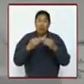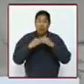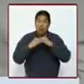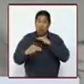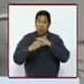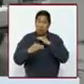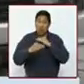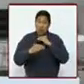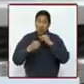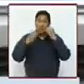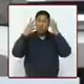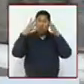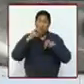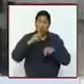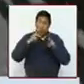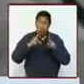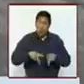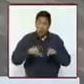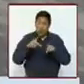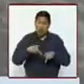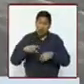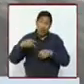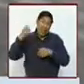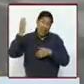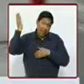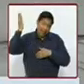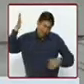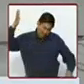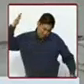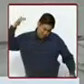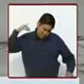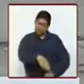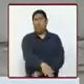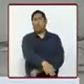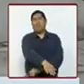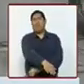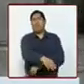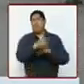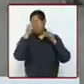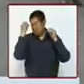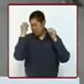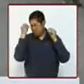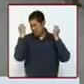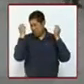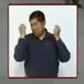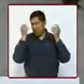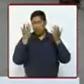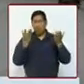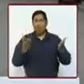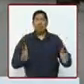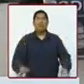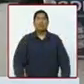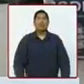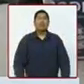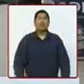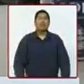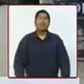micro cargado de pasajeros baja esta pendiente avenida con una velocidad considerable.